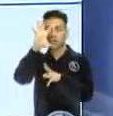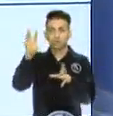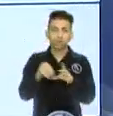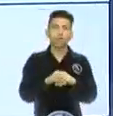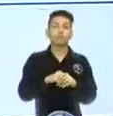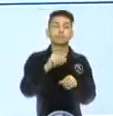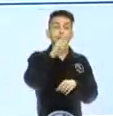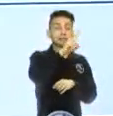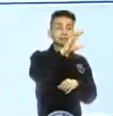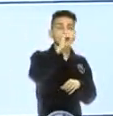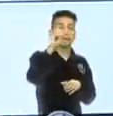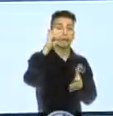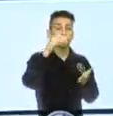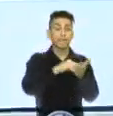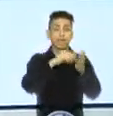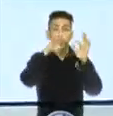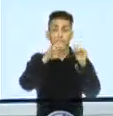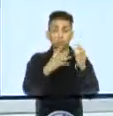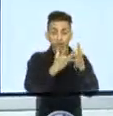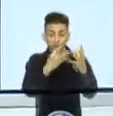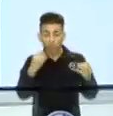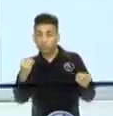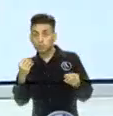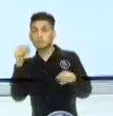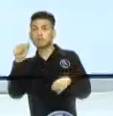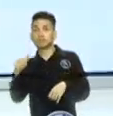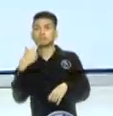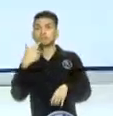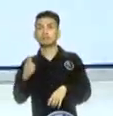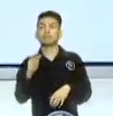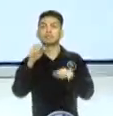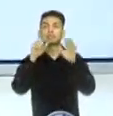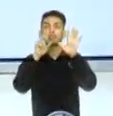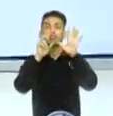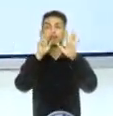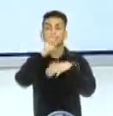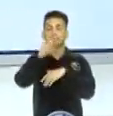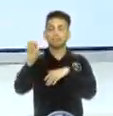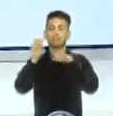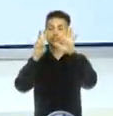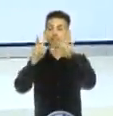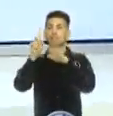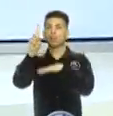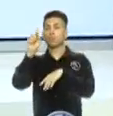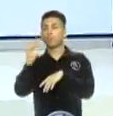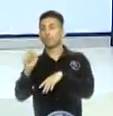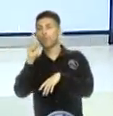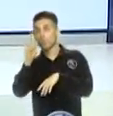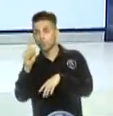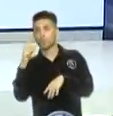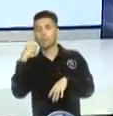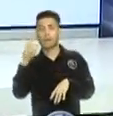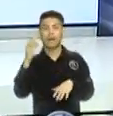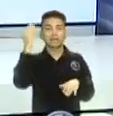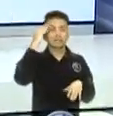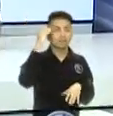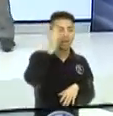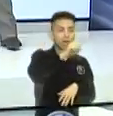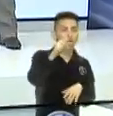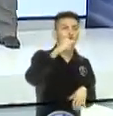están en 371.1, que son los que dictaminan el color de la alerta, con 14.1 fallecidos por